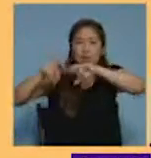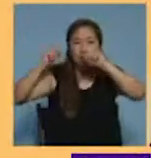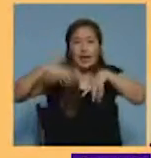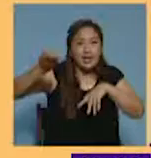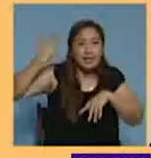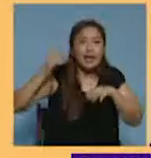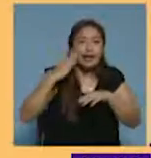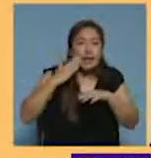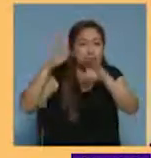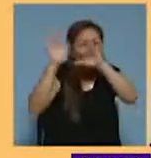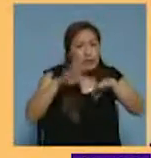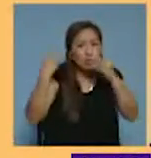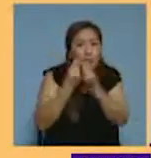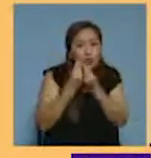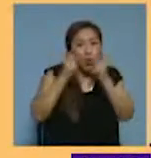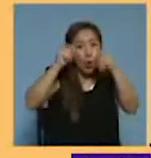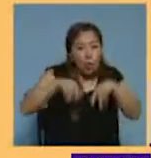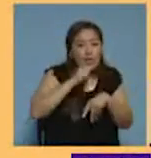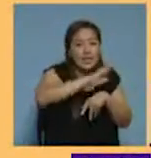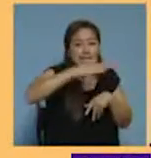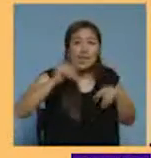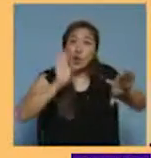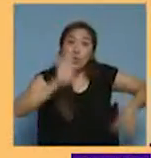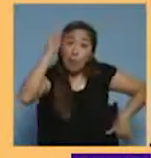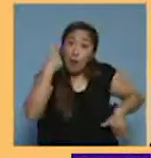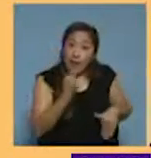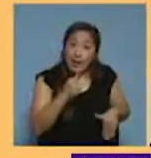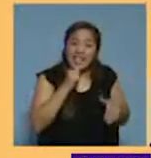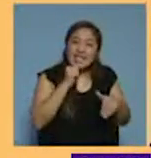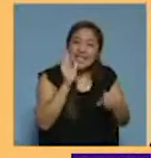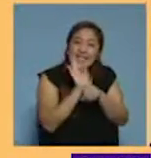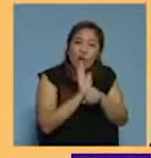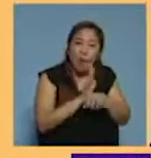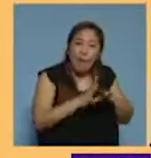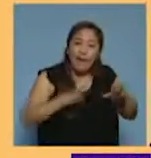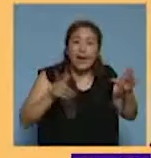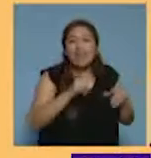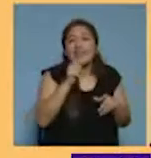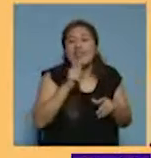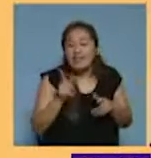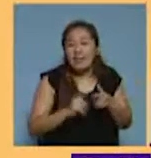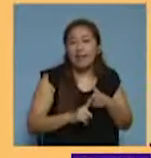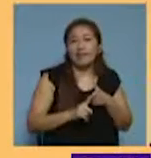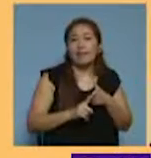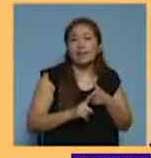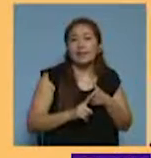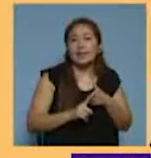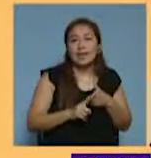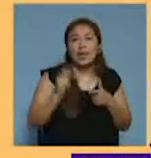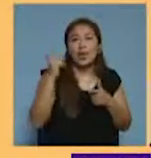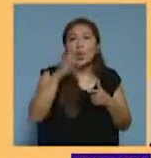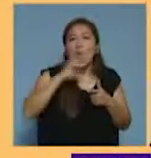la tarde ayer si en la zona de la quebrada que pasó por tilcara paso por el juez